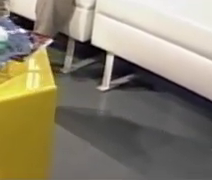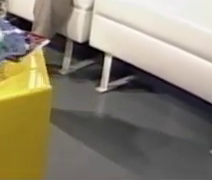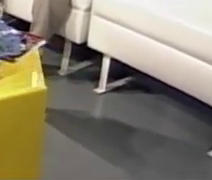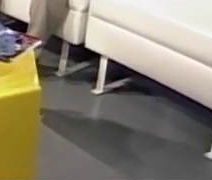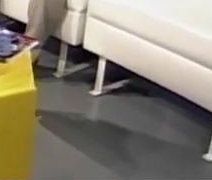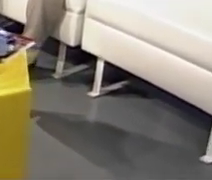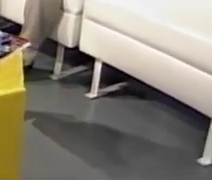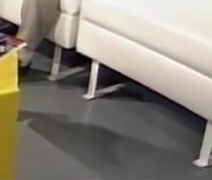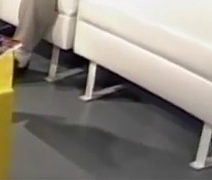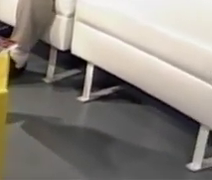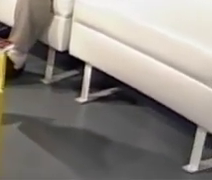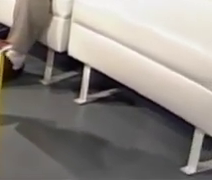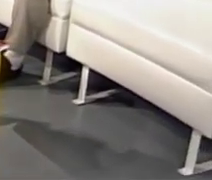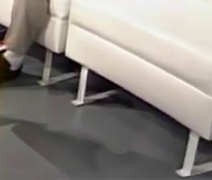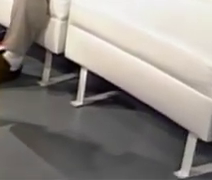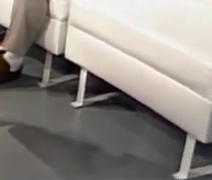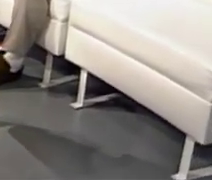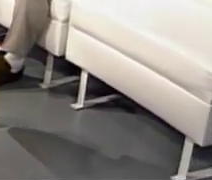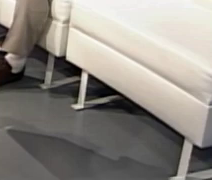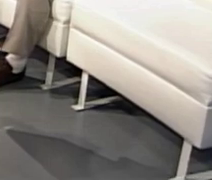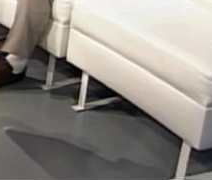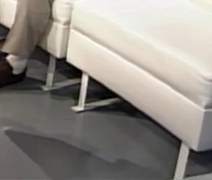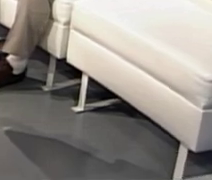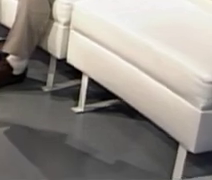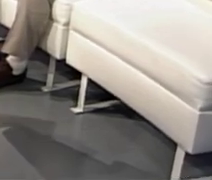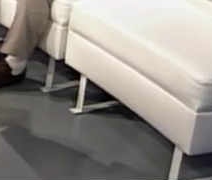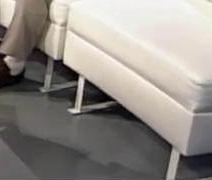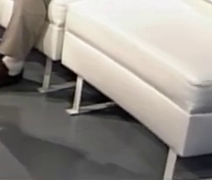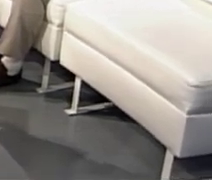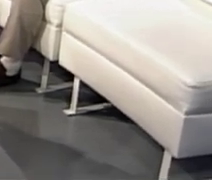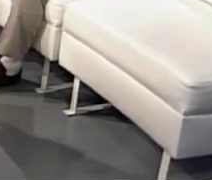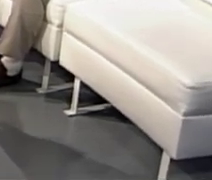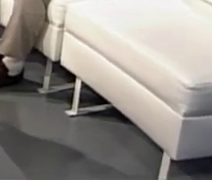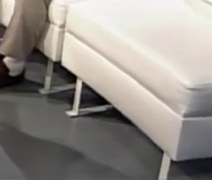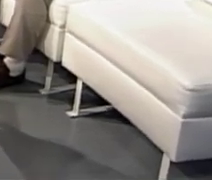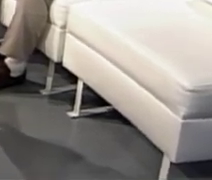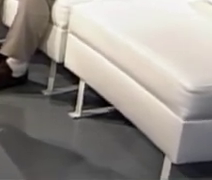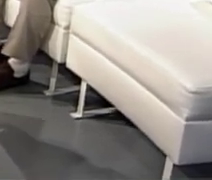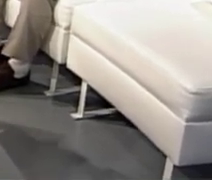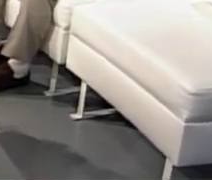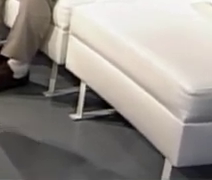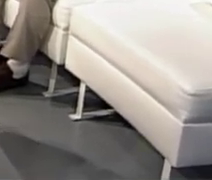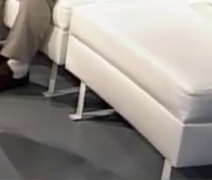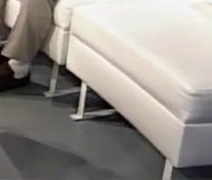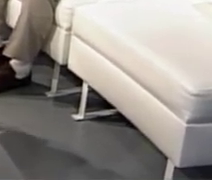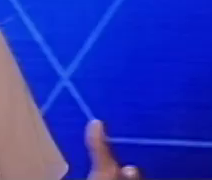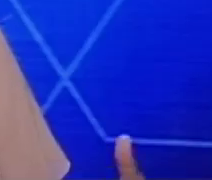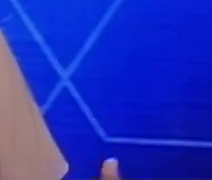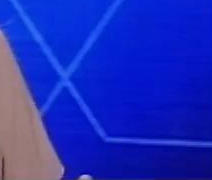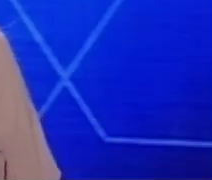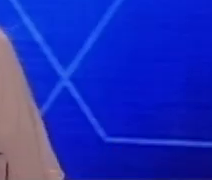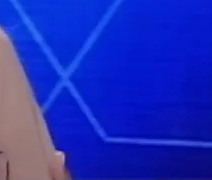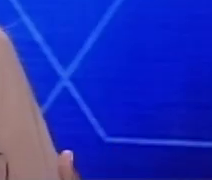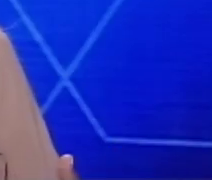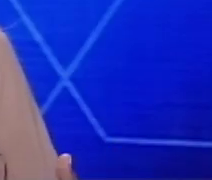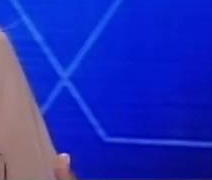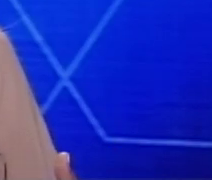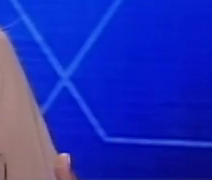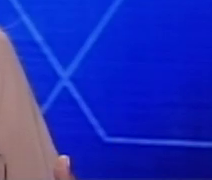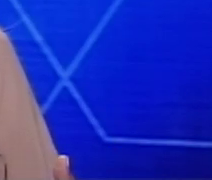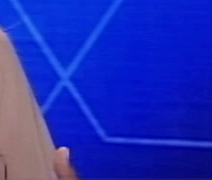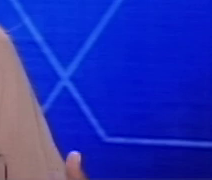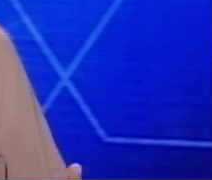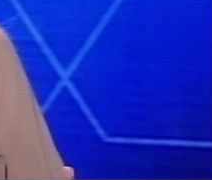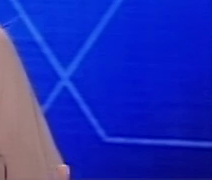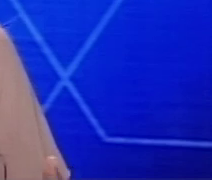de contribuir como facilitador del diálogo, y él dijo que se tomará hasta este fin de semana para dar respuesta, para hacer una respuesta